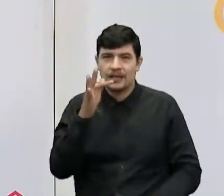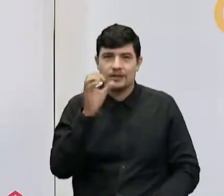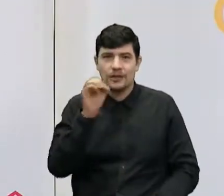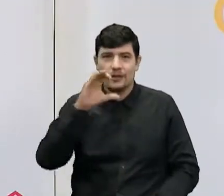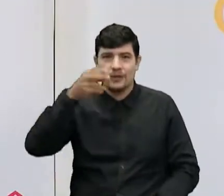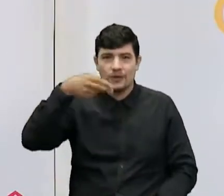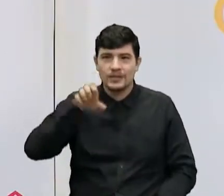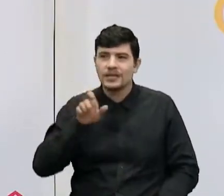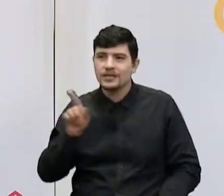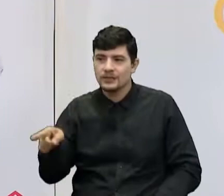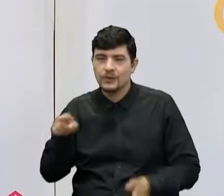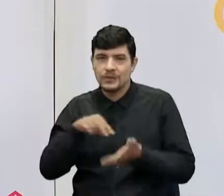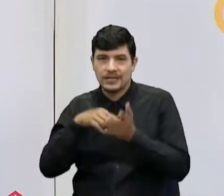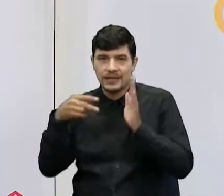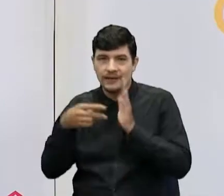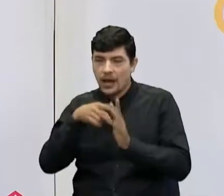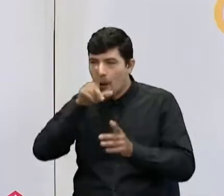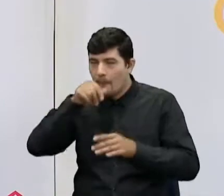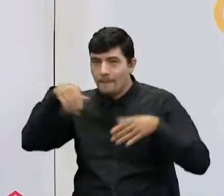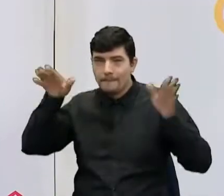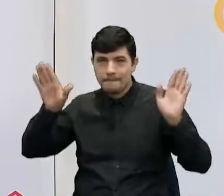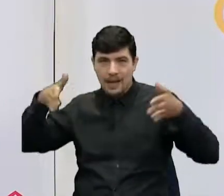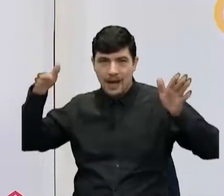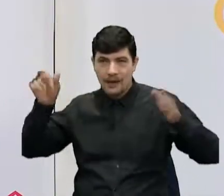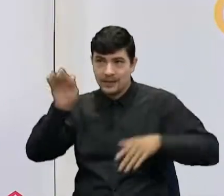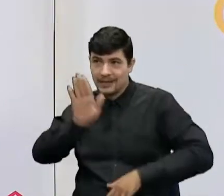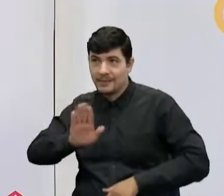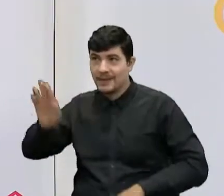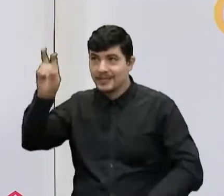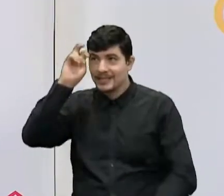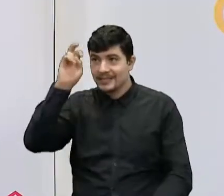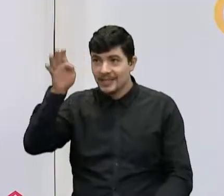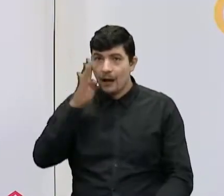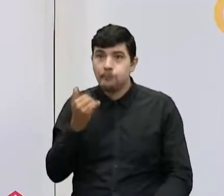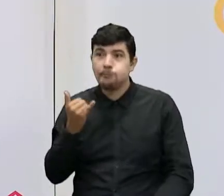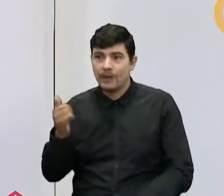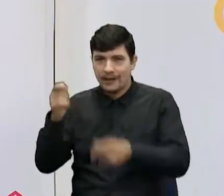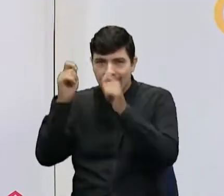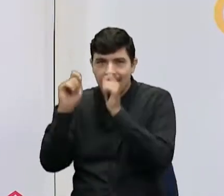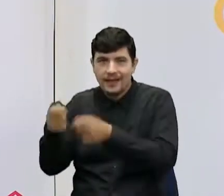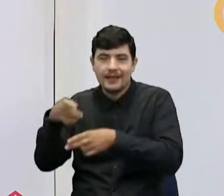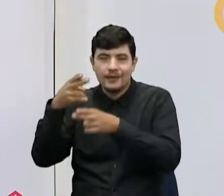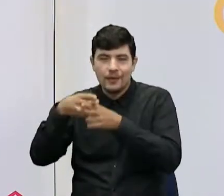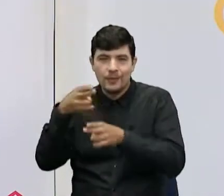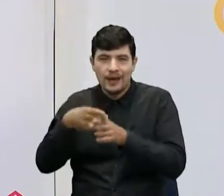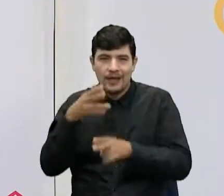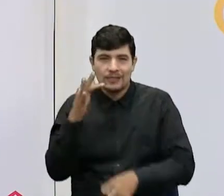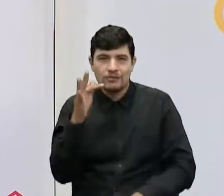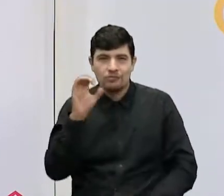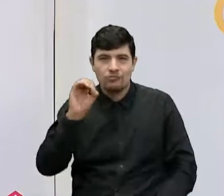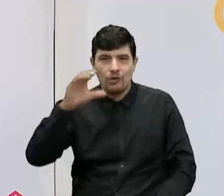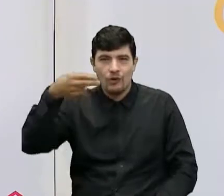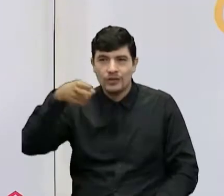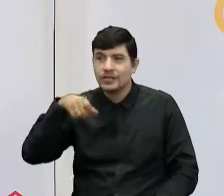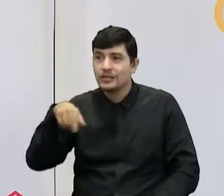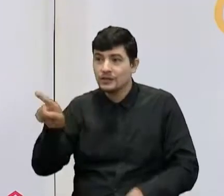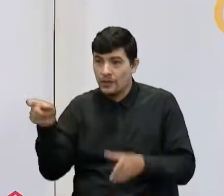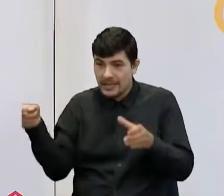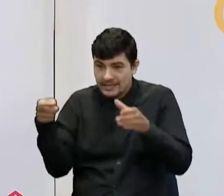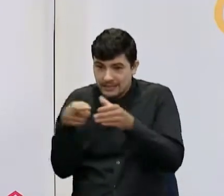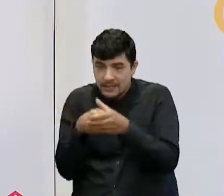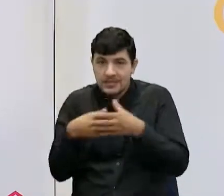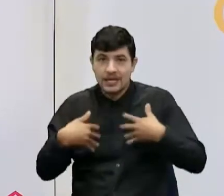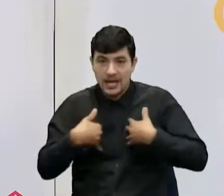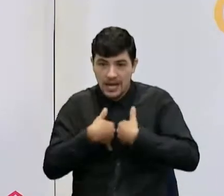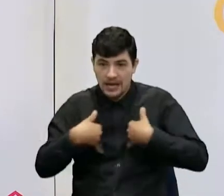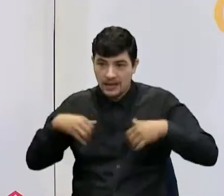pajarito de nuestro departamento Bueno, el departamento donde yo soy Norte de Santander Y hace parte de estas especies De los animales Que se